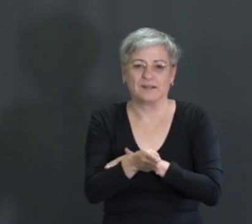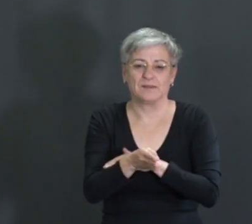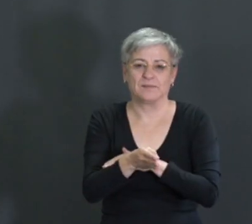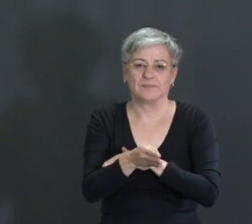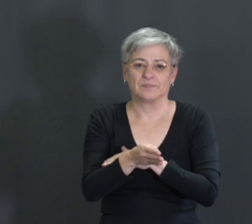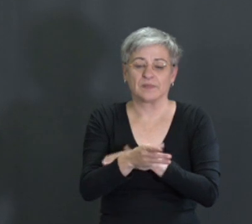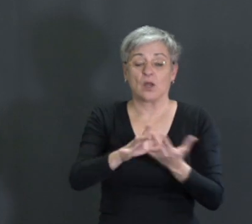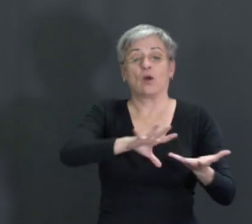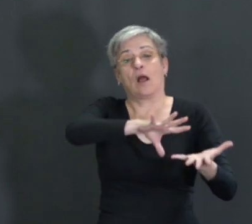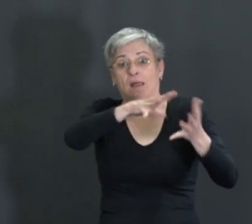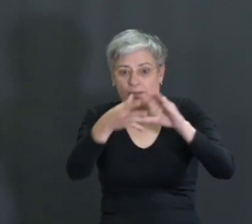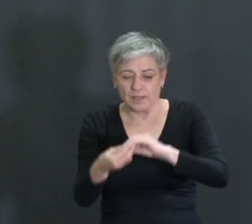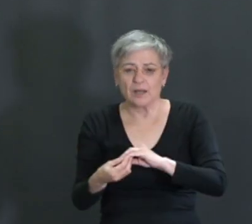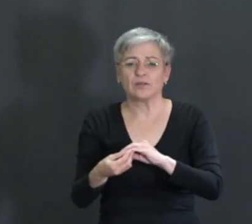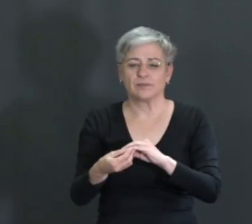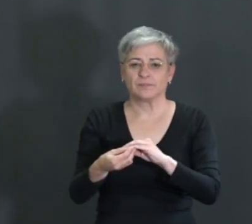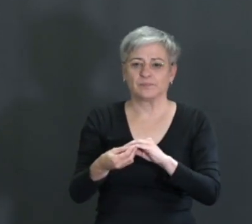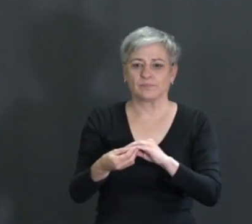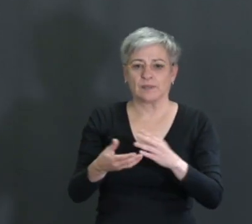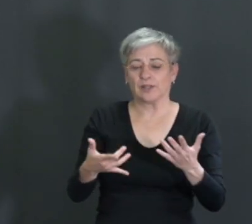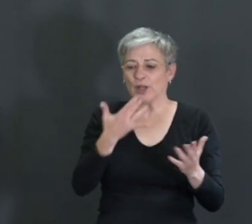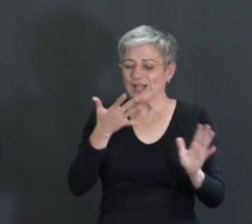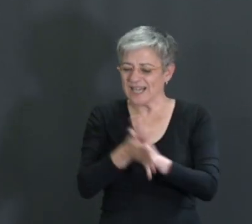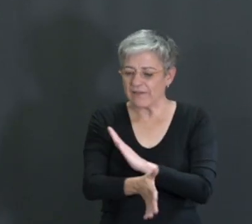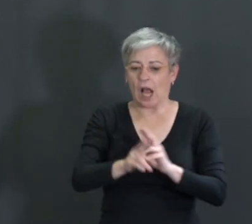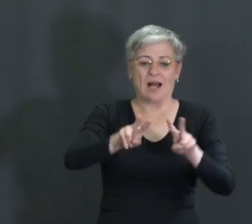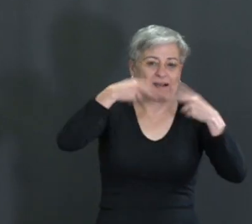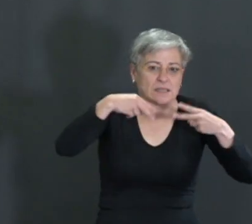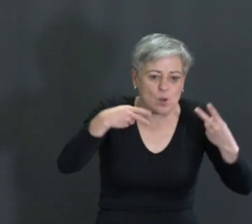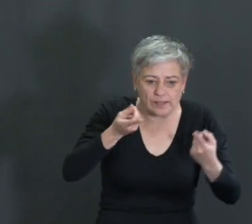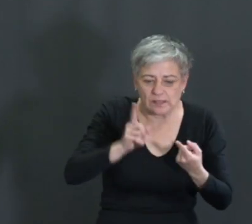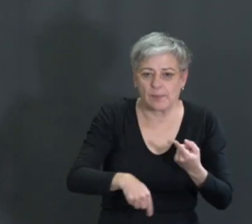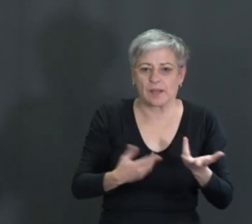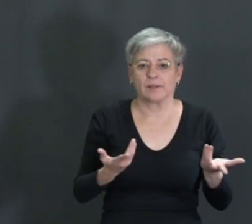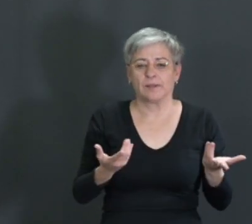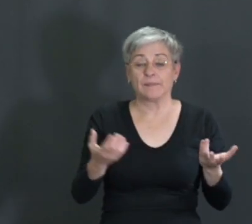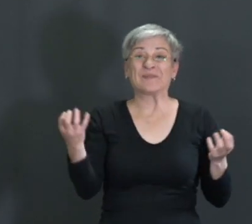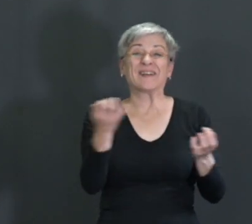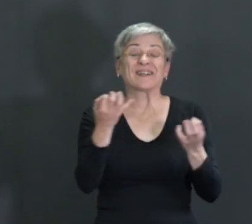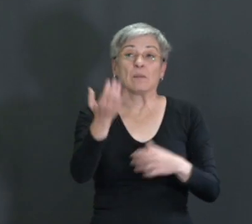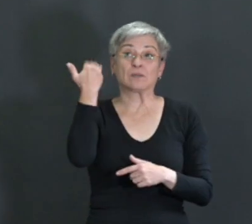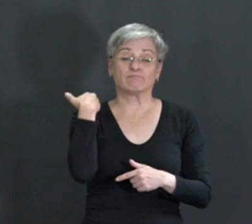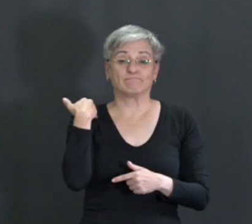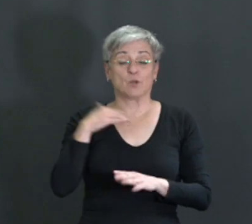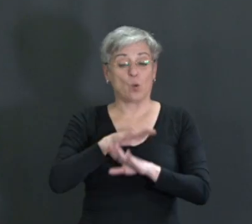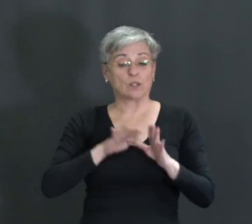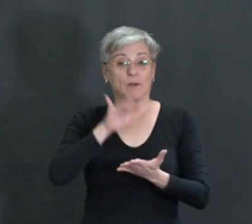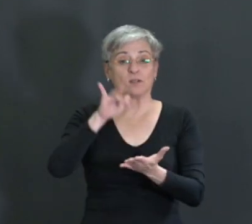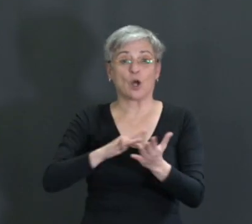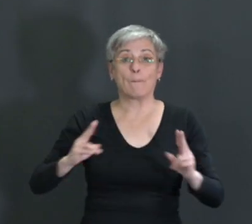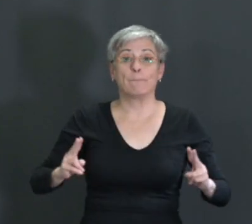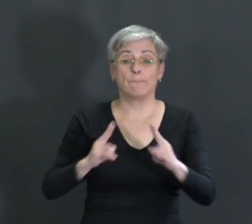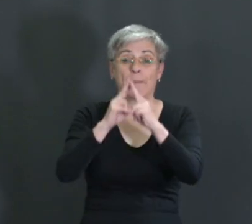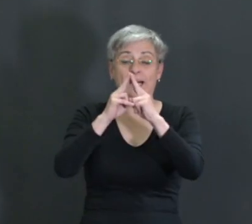que estén adaptados, es todo, ¿no? Los restaurantes. ¿Qué pasó en París? Pues París tenía como